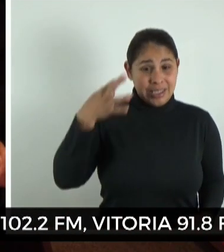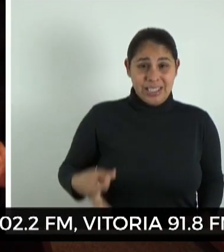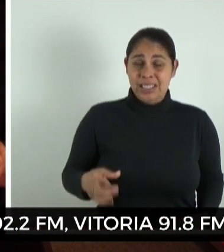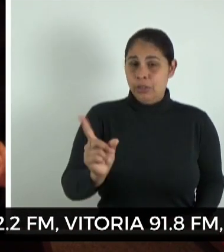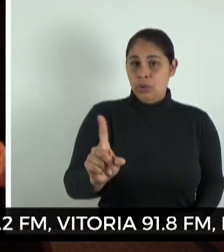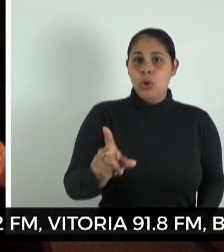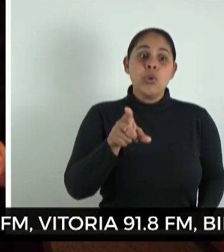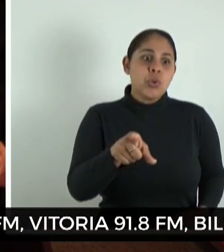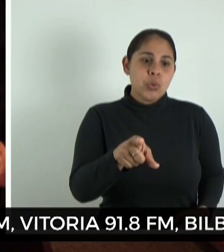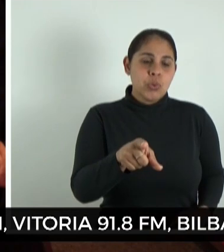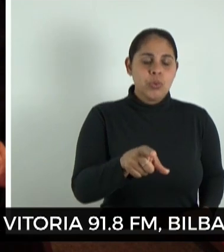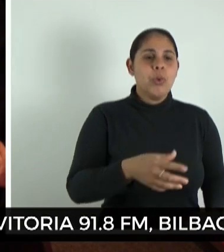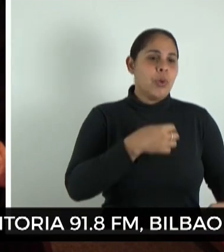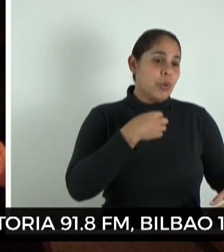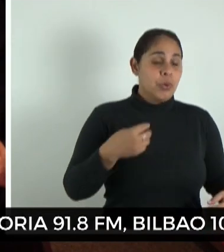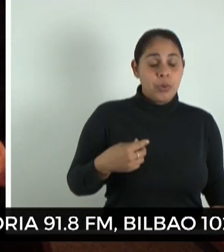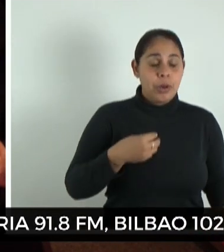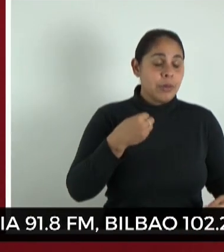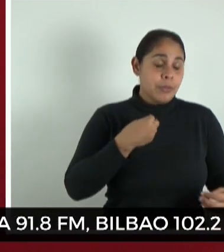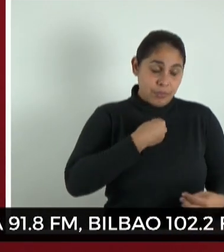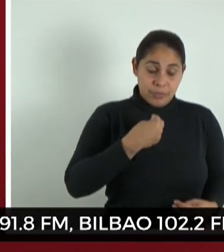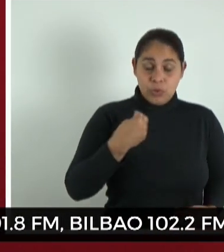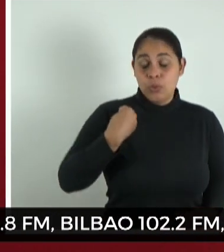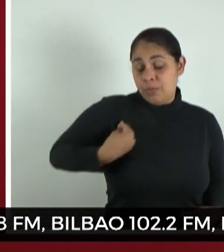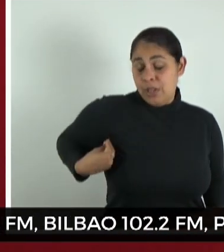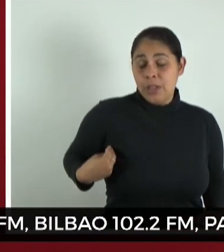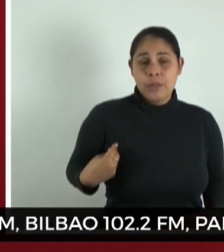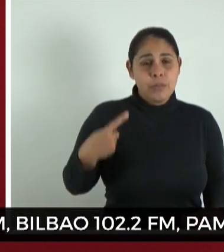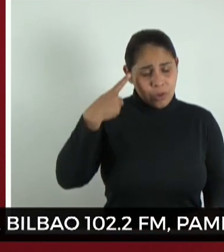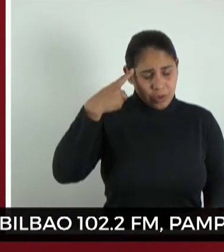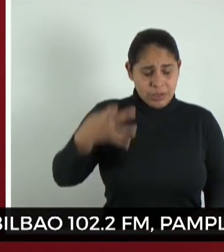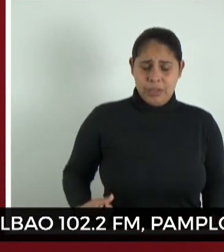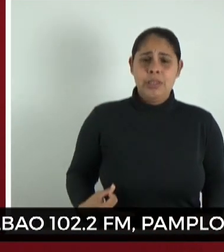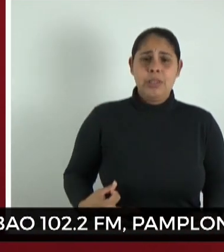Tú crees en ti porque sabes quién te llamó y a qué te llamó.